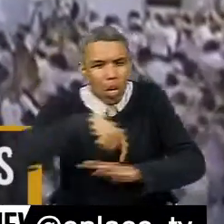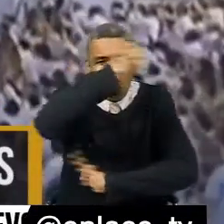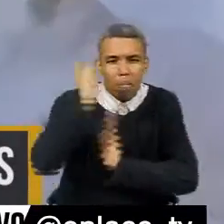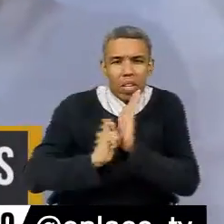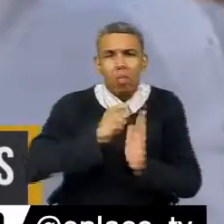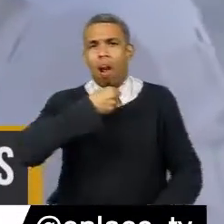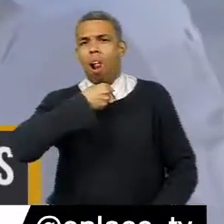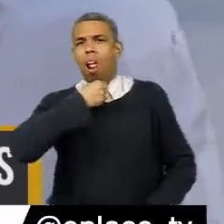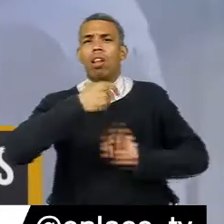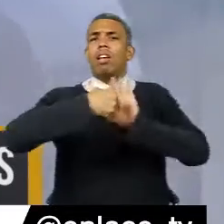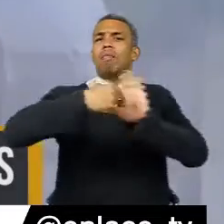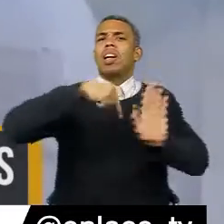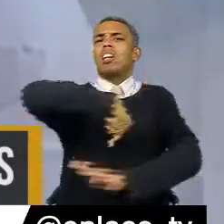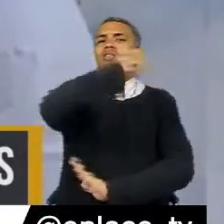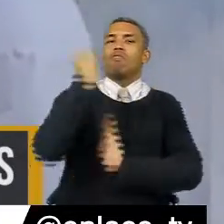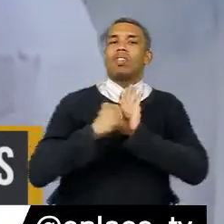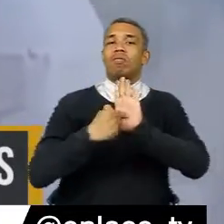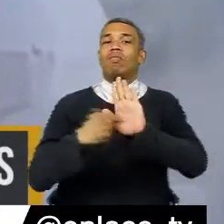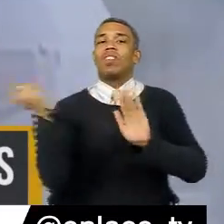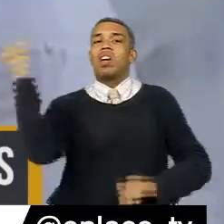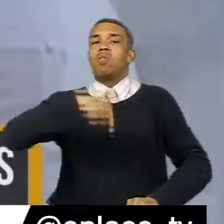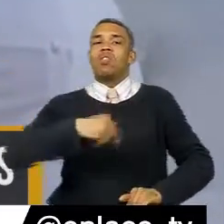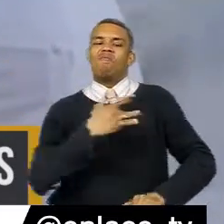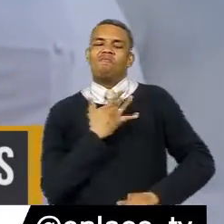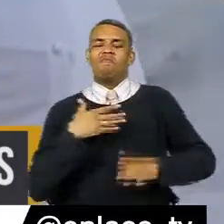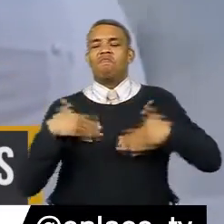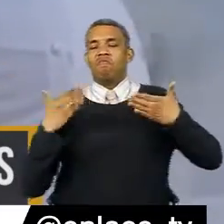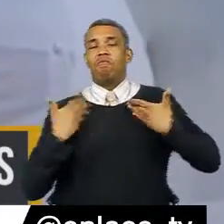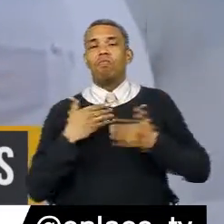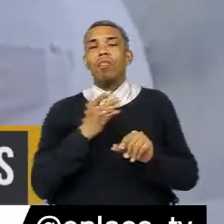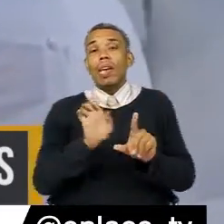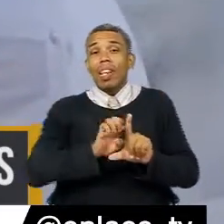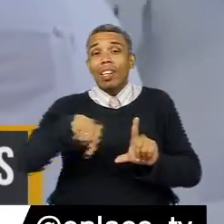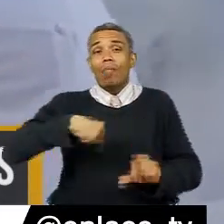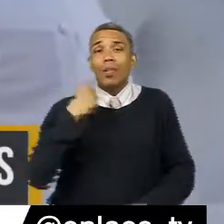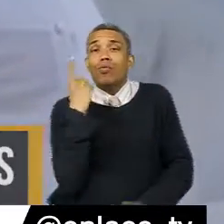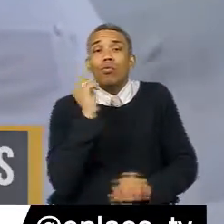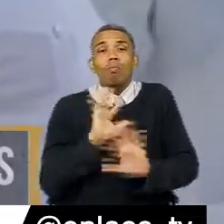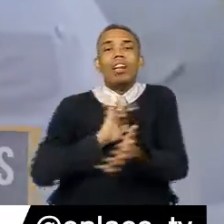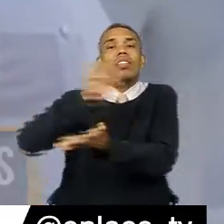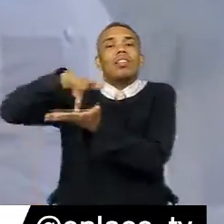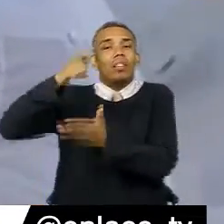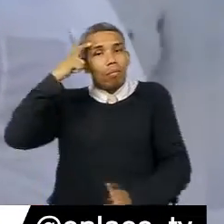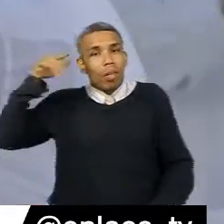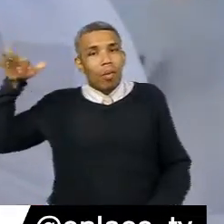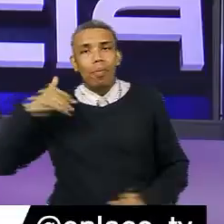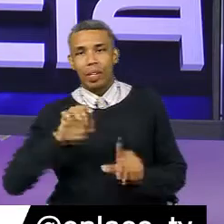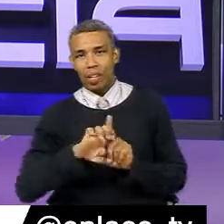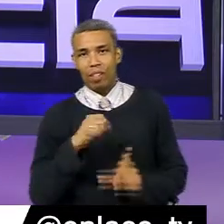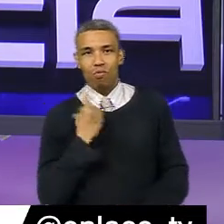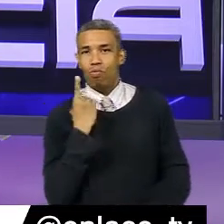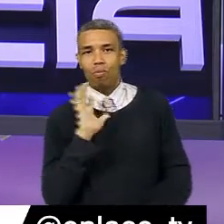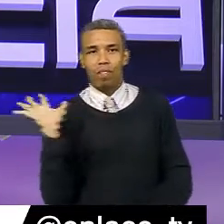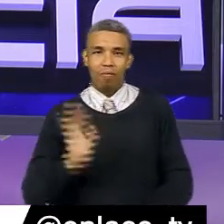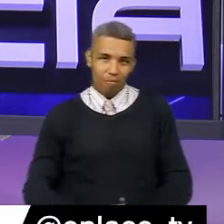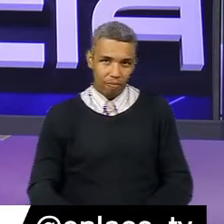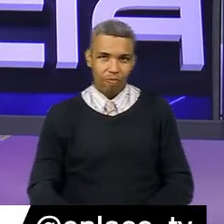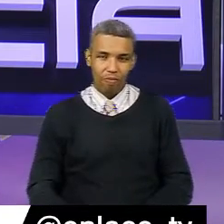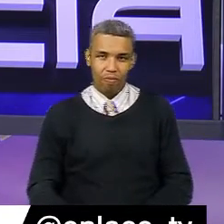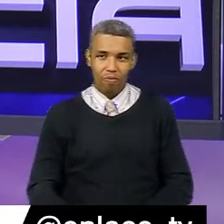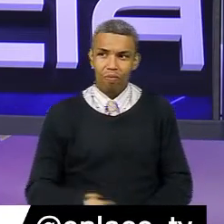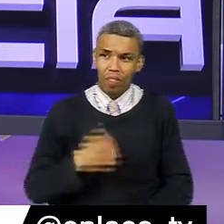Cartagena. Enlace Televisión fue el único medio de comunicación de Barranca Bermeja presente en este espacio. Muy bien